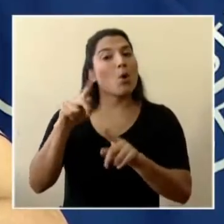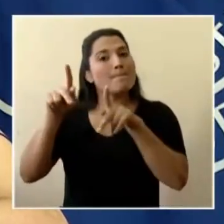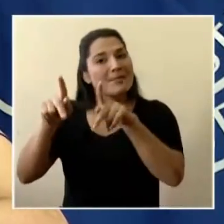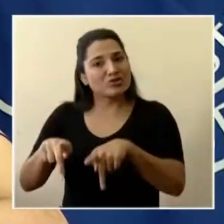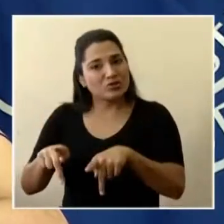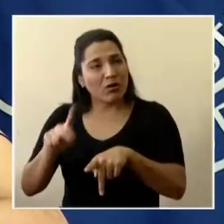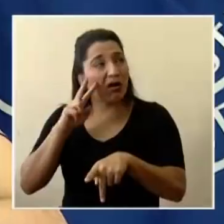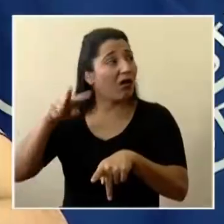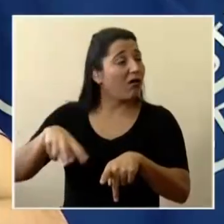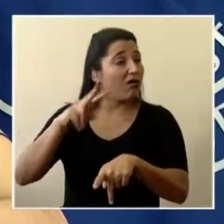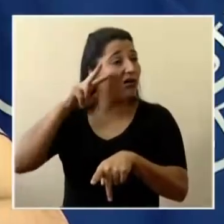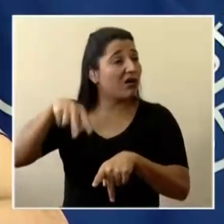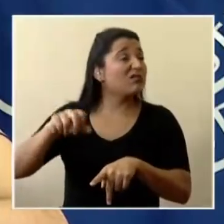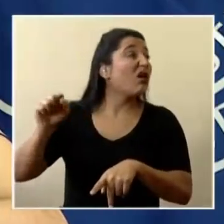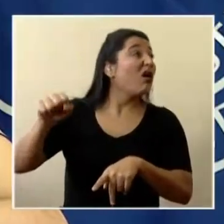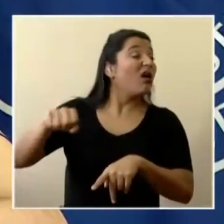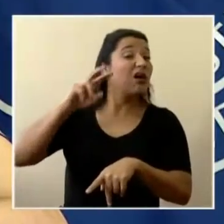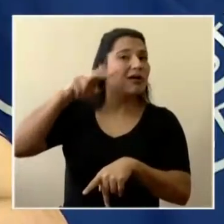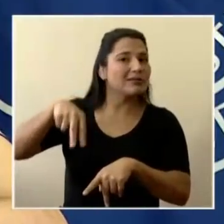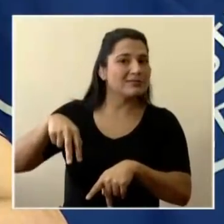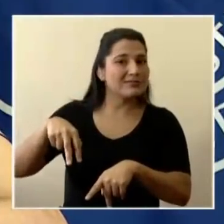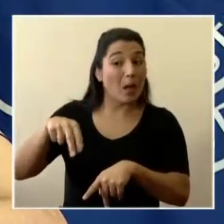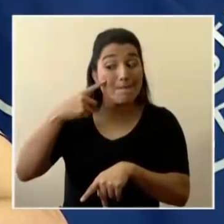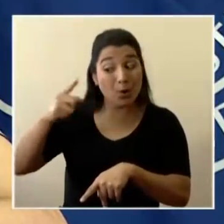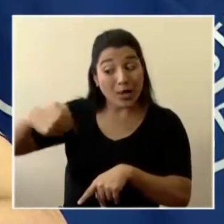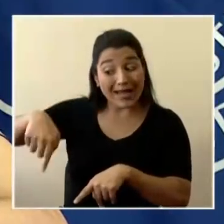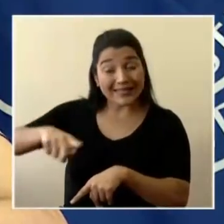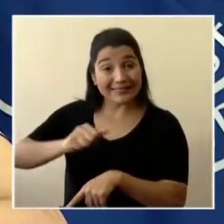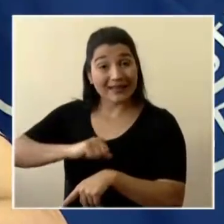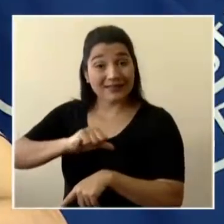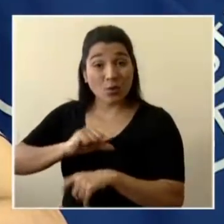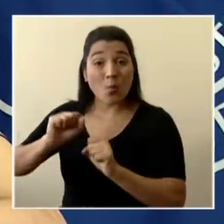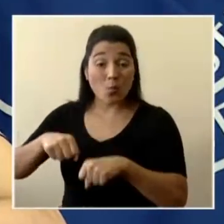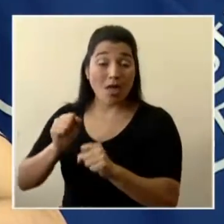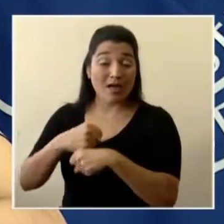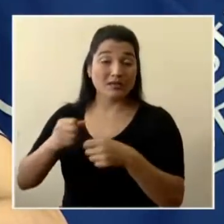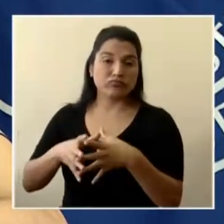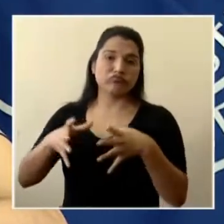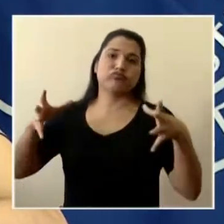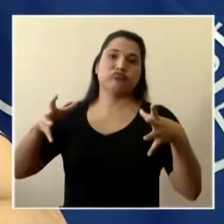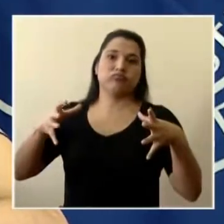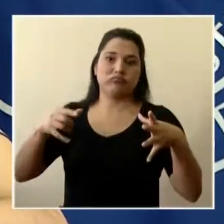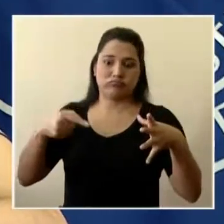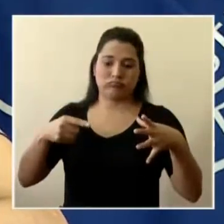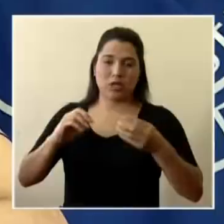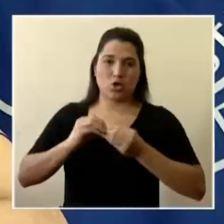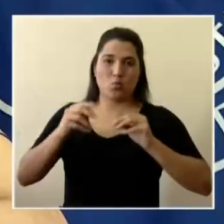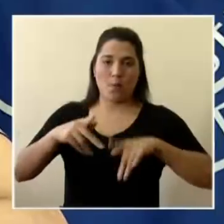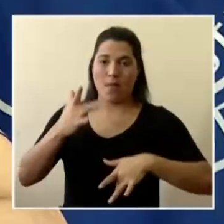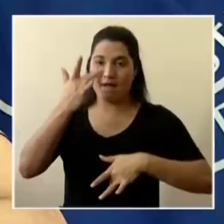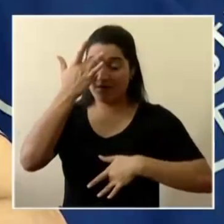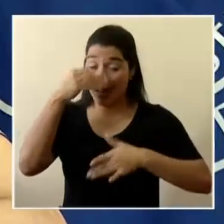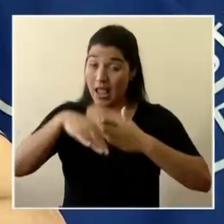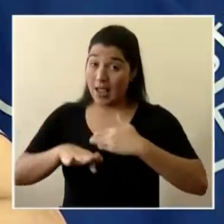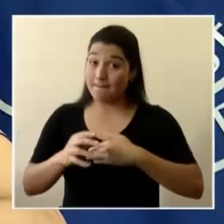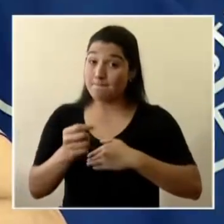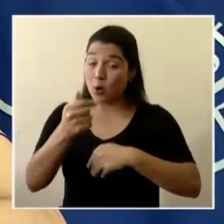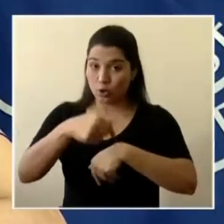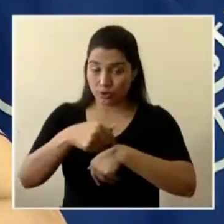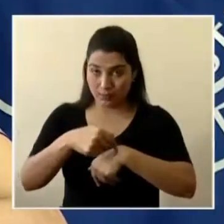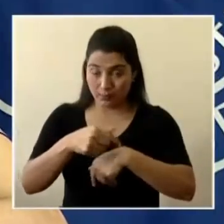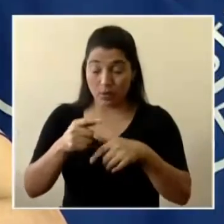que pueden presentarse, que pueden incrementar el número de casos en pocos días. Así que yo igual insisto en